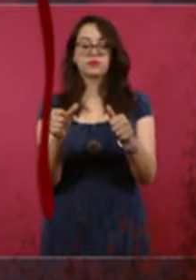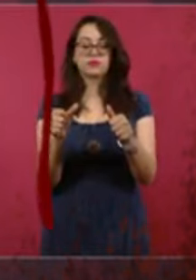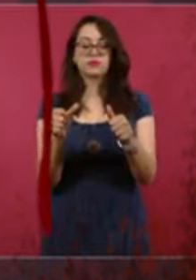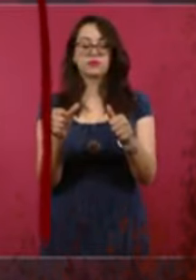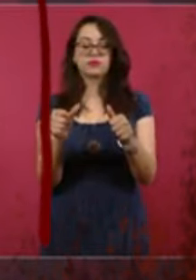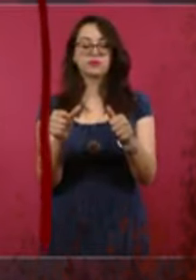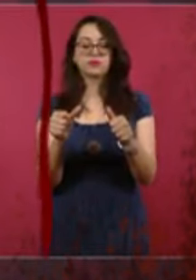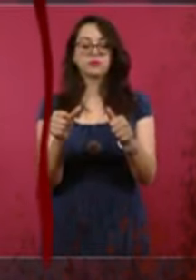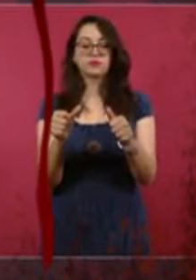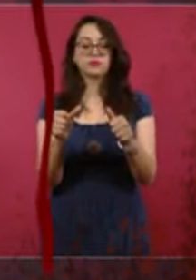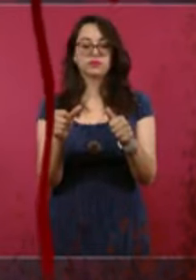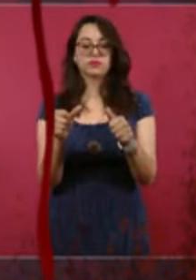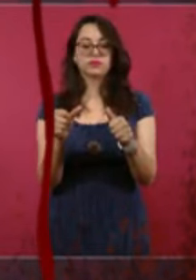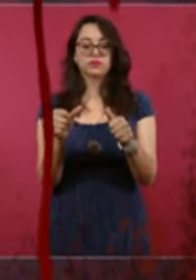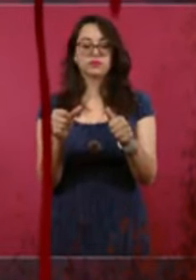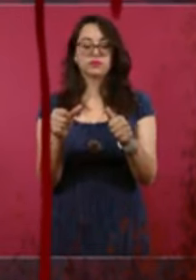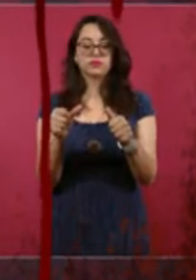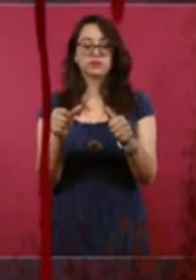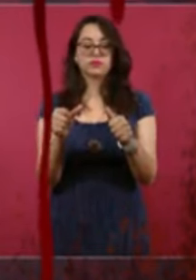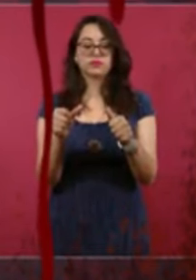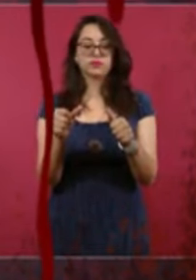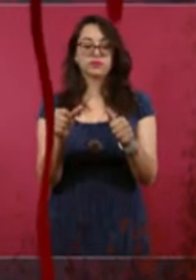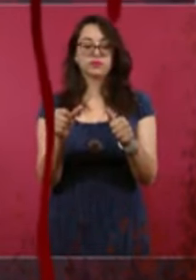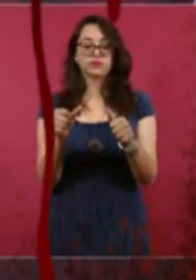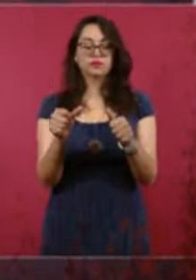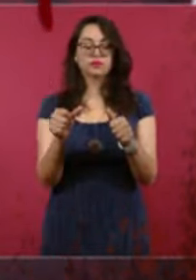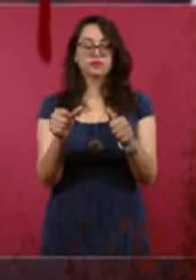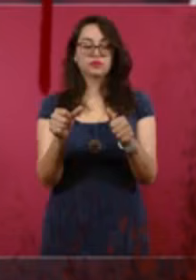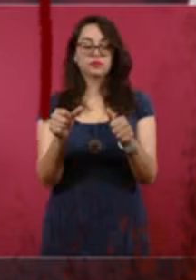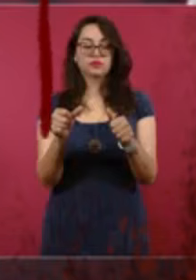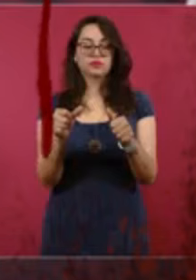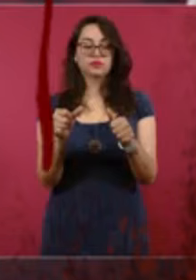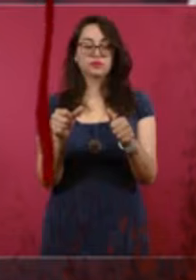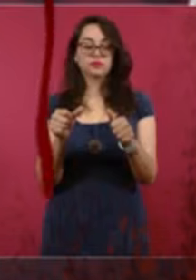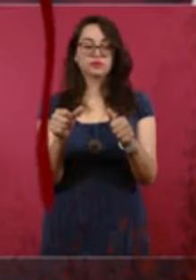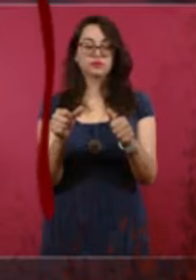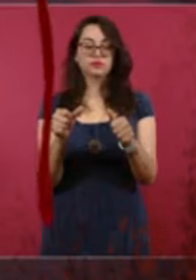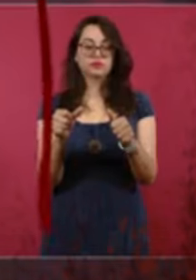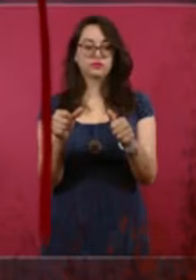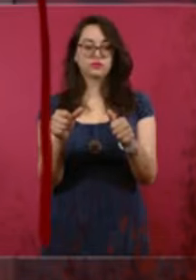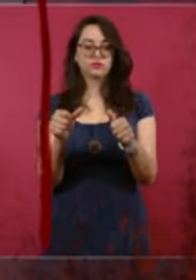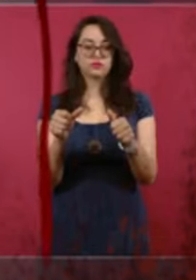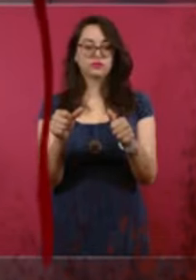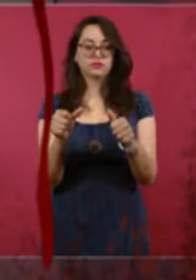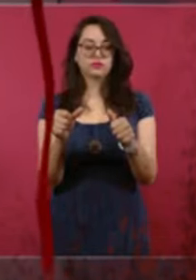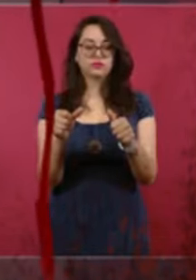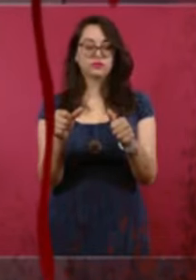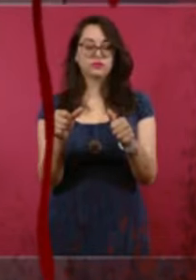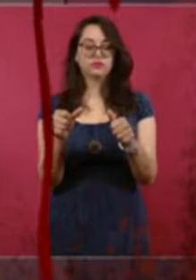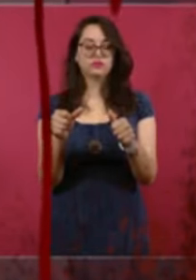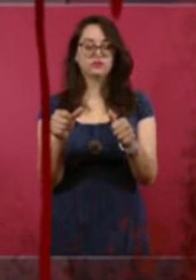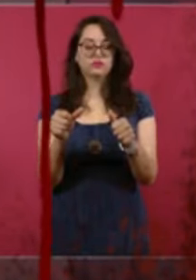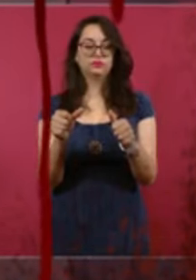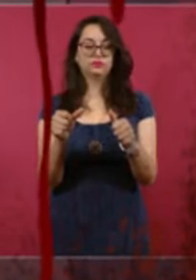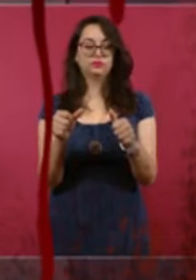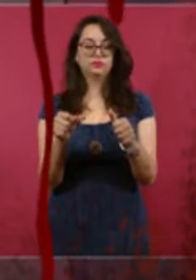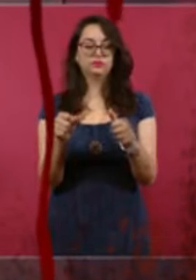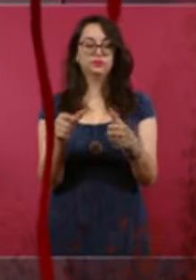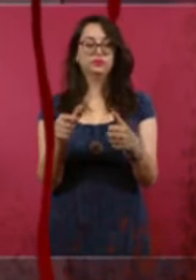ahí a hablar, a superorata de siempre, ¿no? Y habla de este asunto de la mafia de los